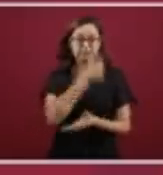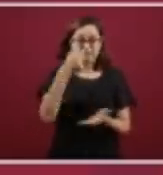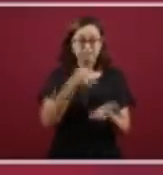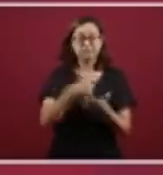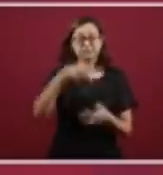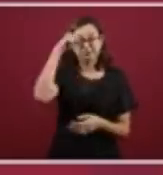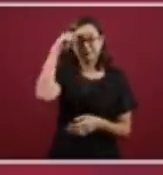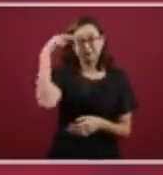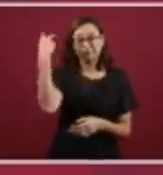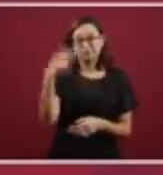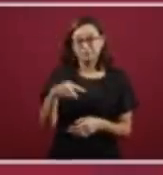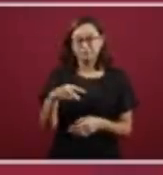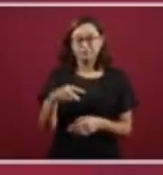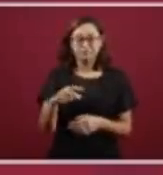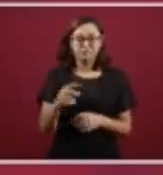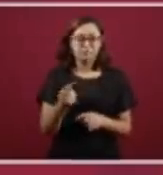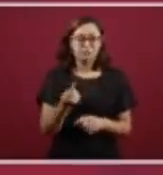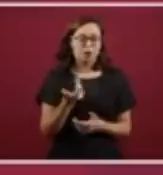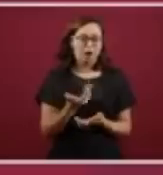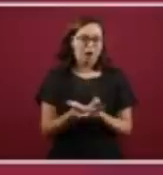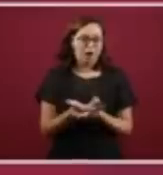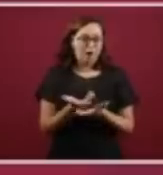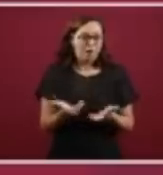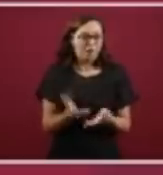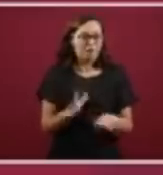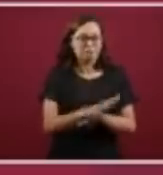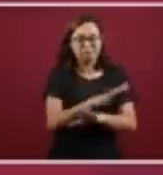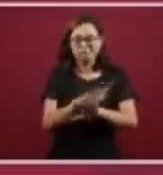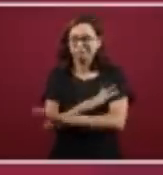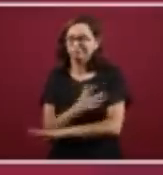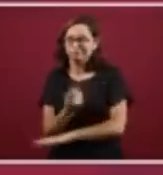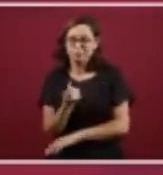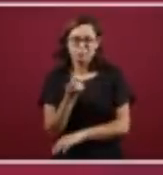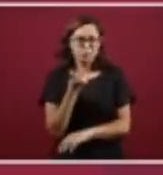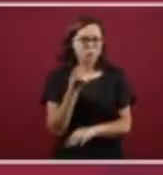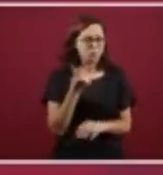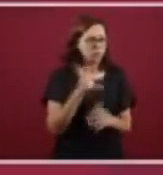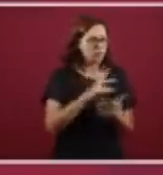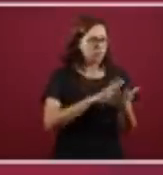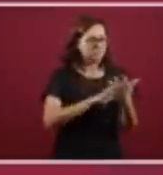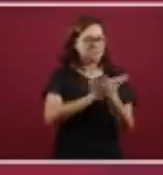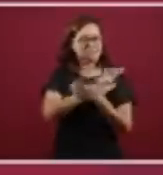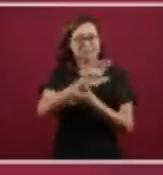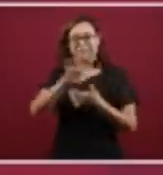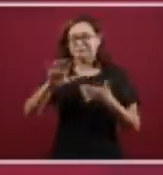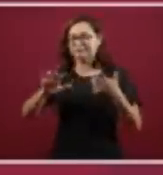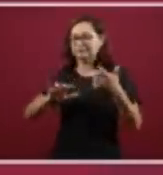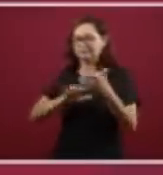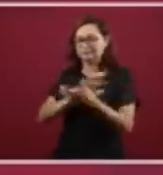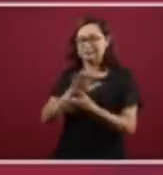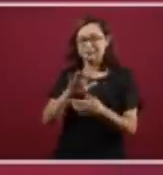un descontrol, porque venía el programa desde